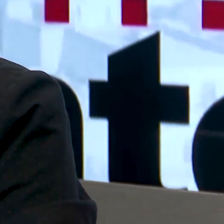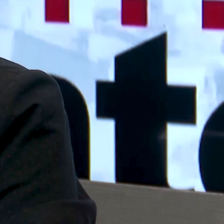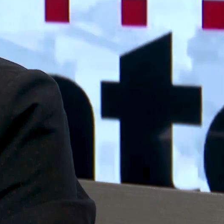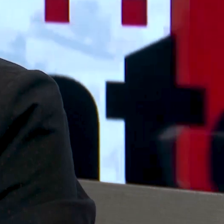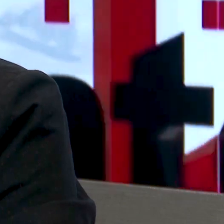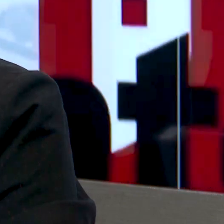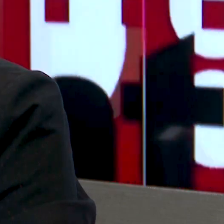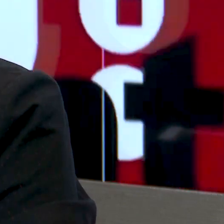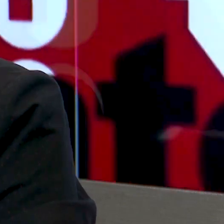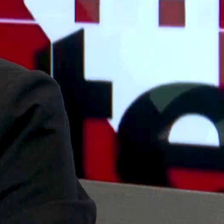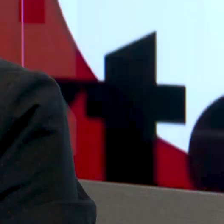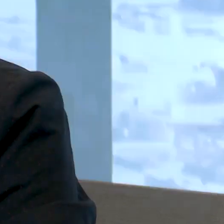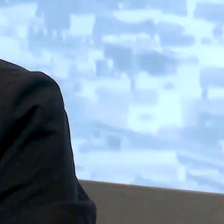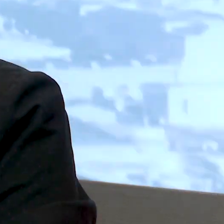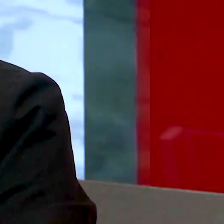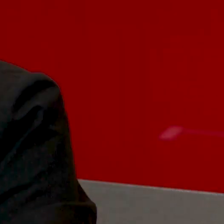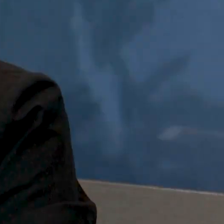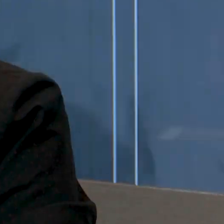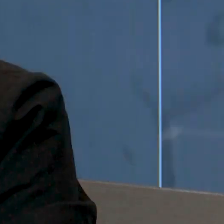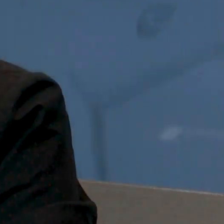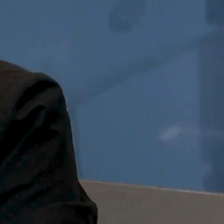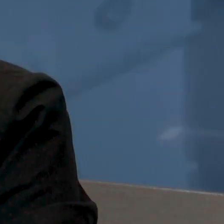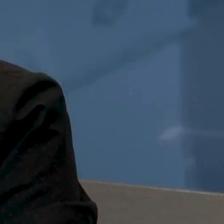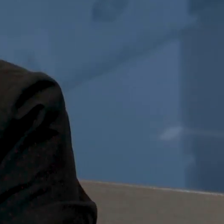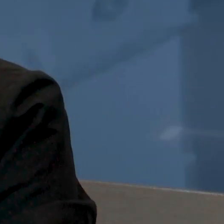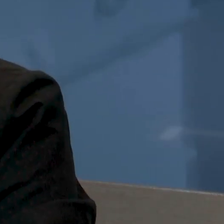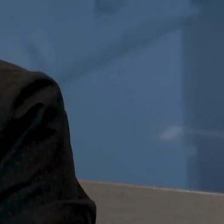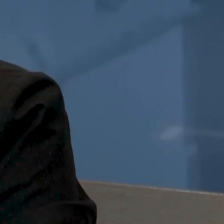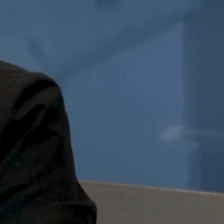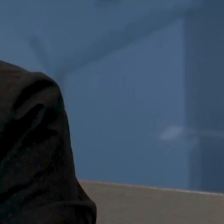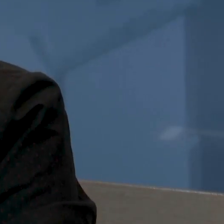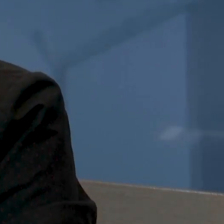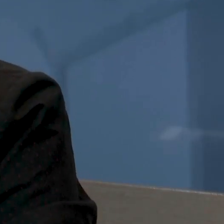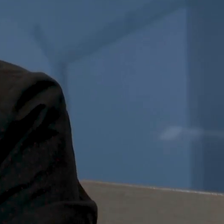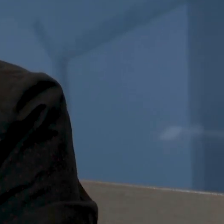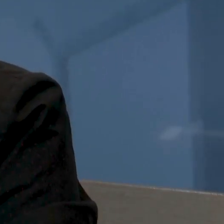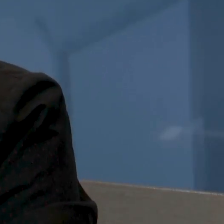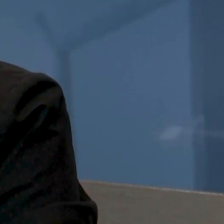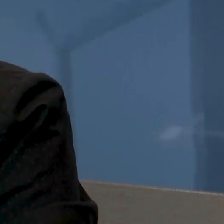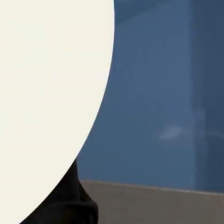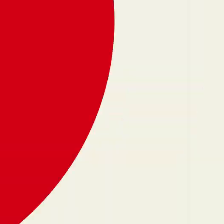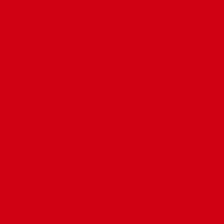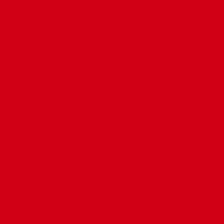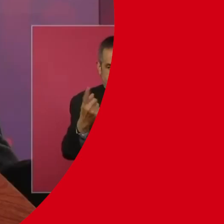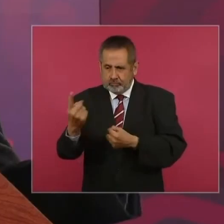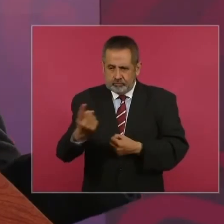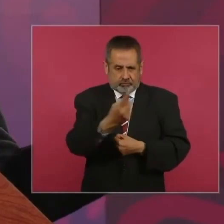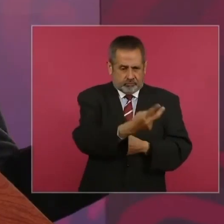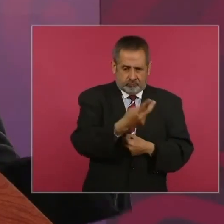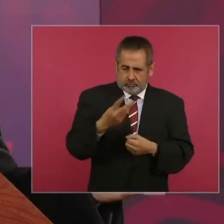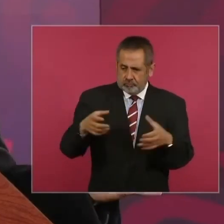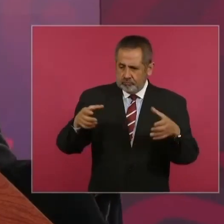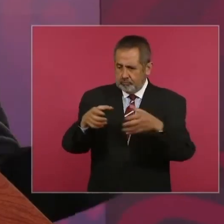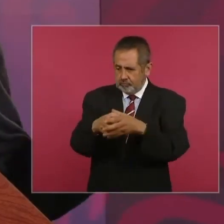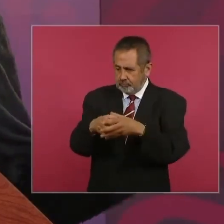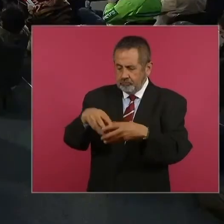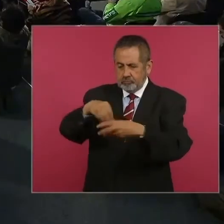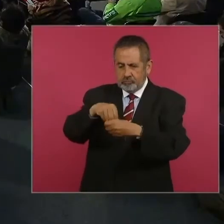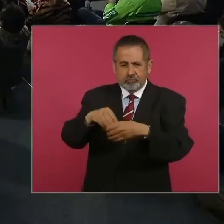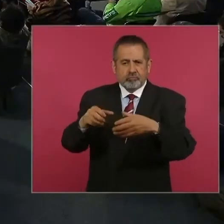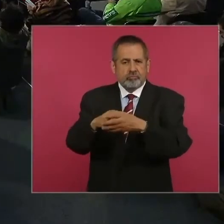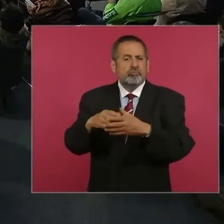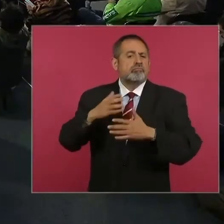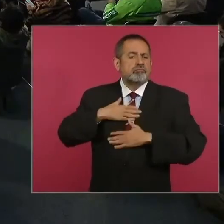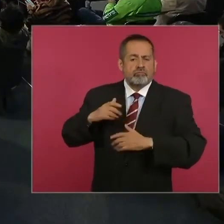recursos y y se pondrá en contacto con la ministra así como con El poder legislativo estoy nombrando con